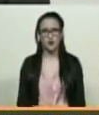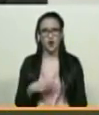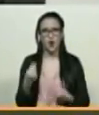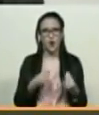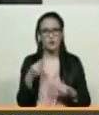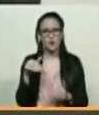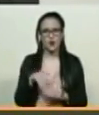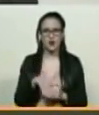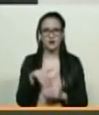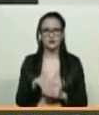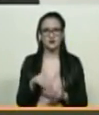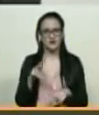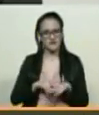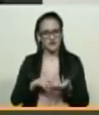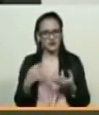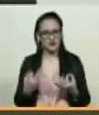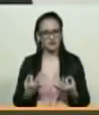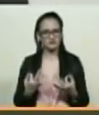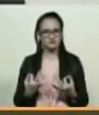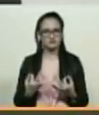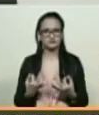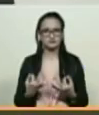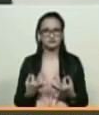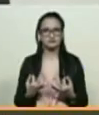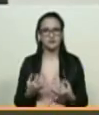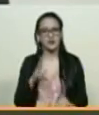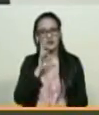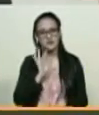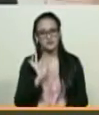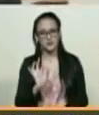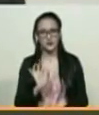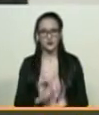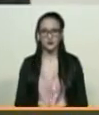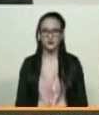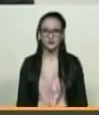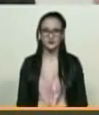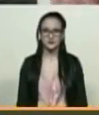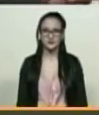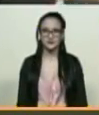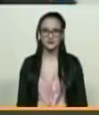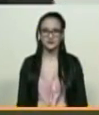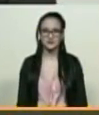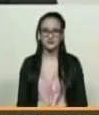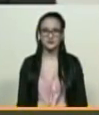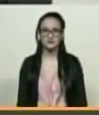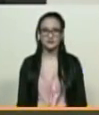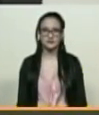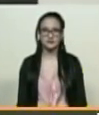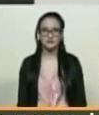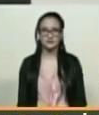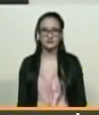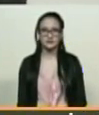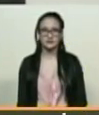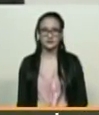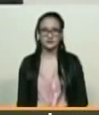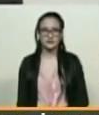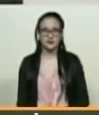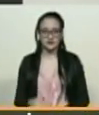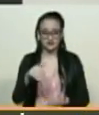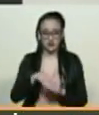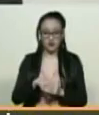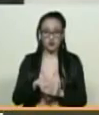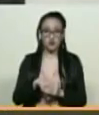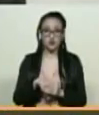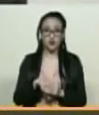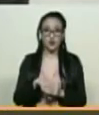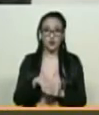unas elecciones verdaderas y realmente limpias. Hemos acordado también la reinstauración de los centros de votación